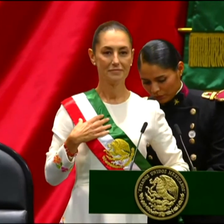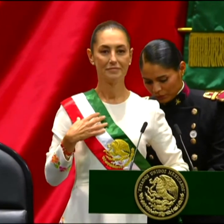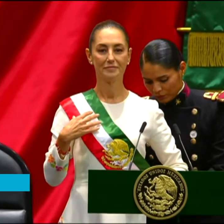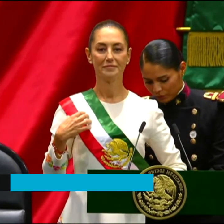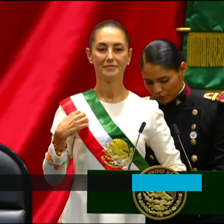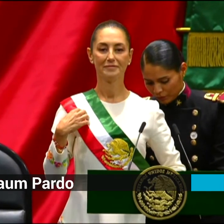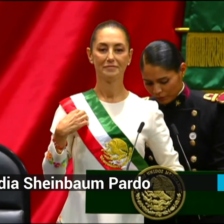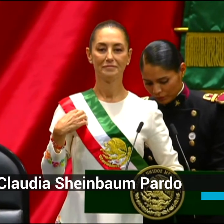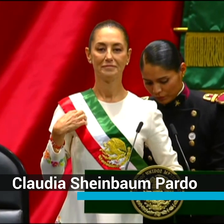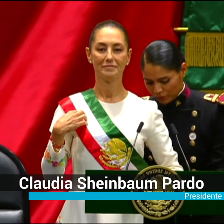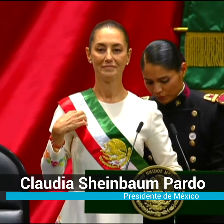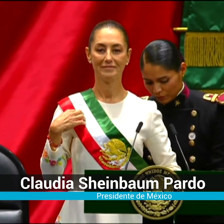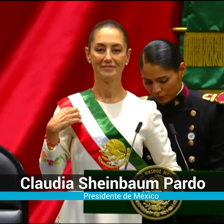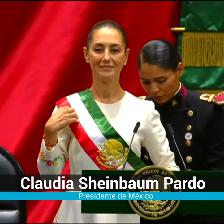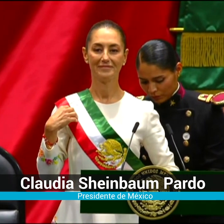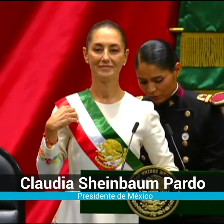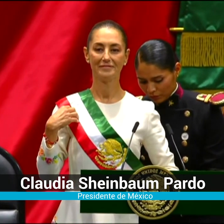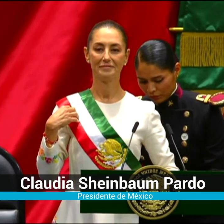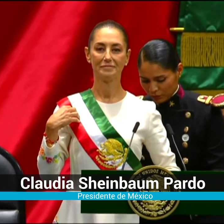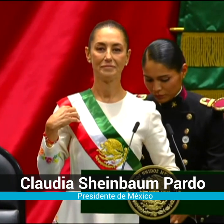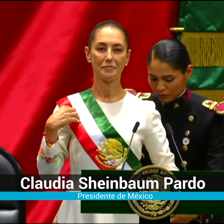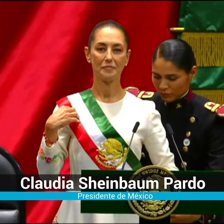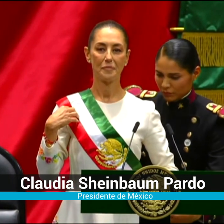del país.